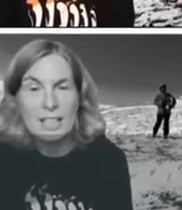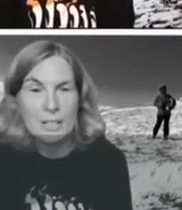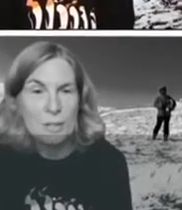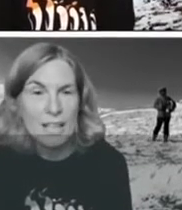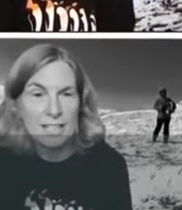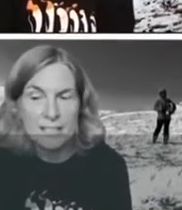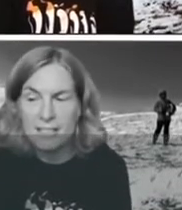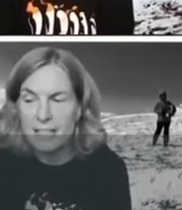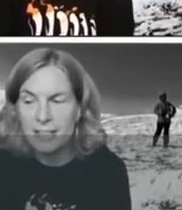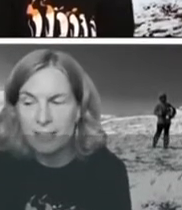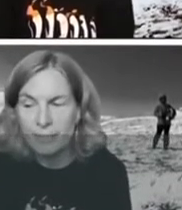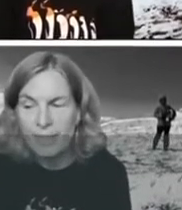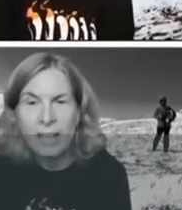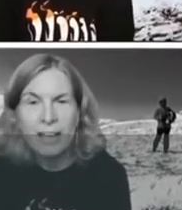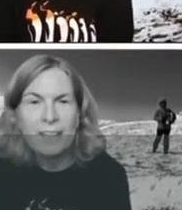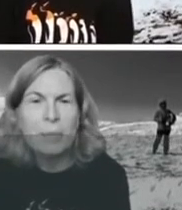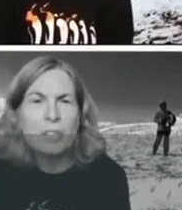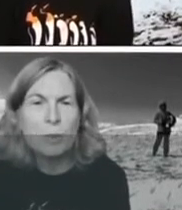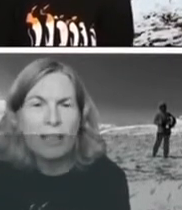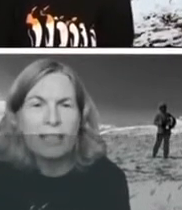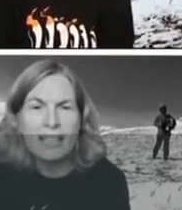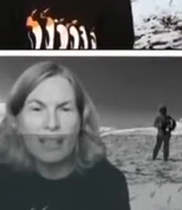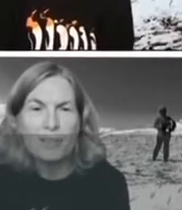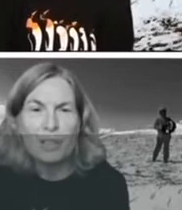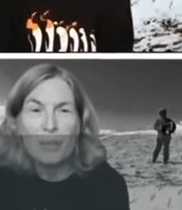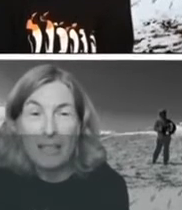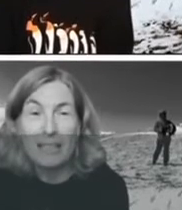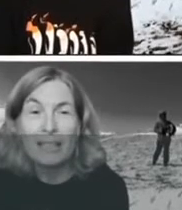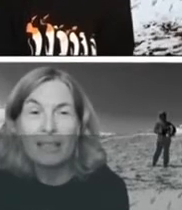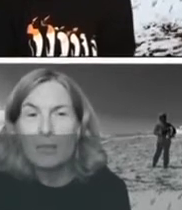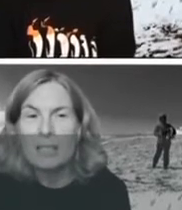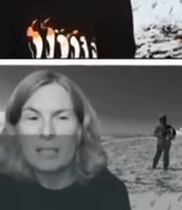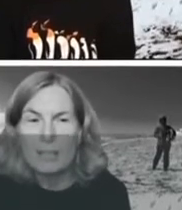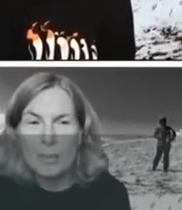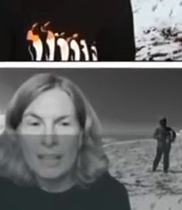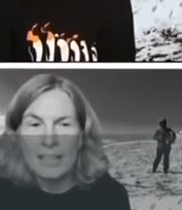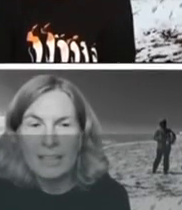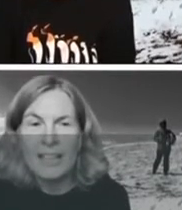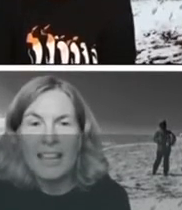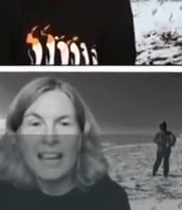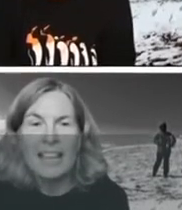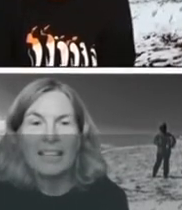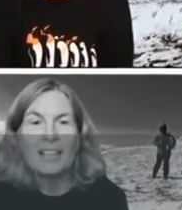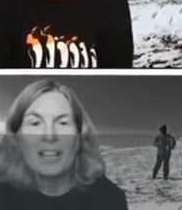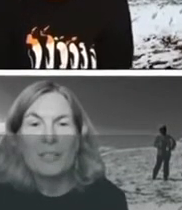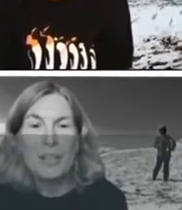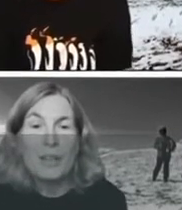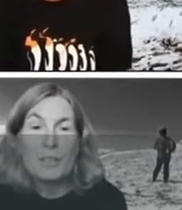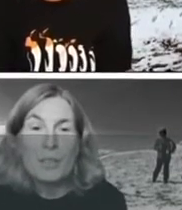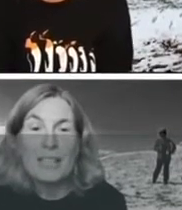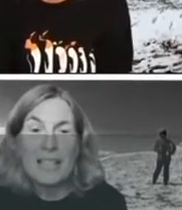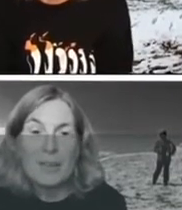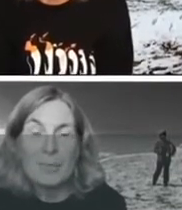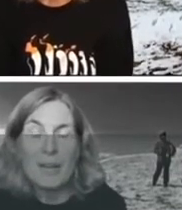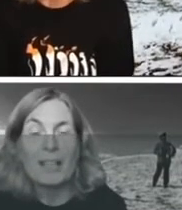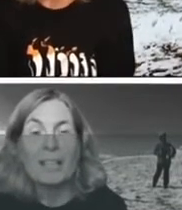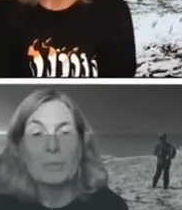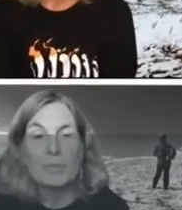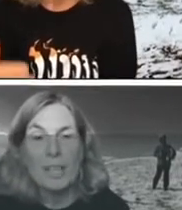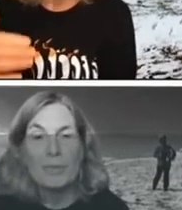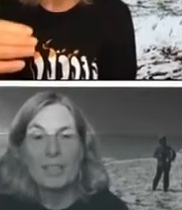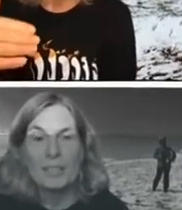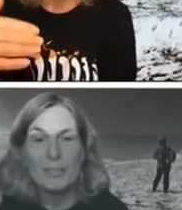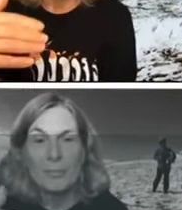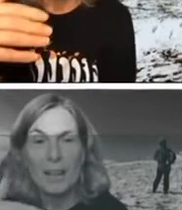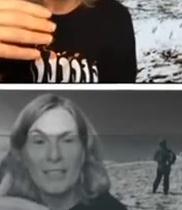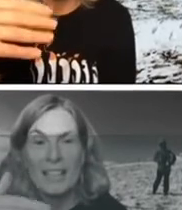2012. Y se puede ver cómo el agujero aumentó de tamaño, alcanzando su tope en 2006, abarcando un área de